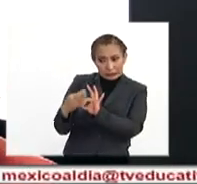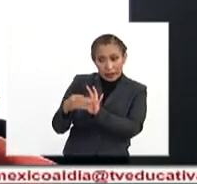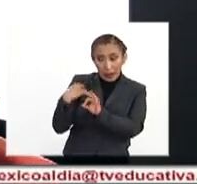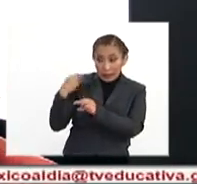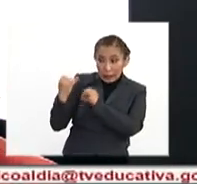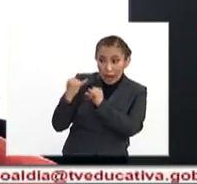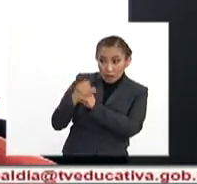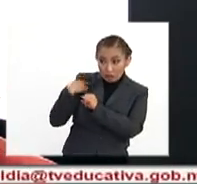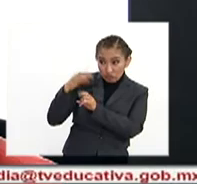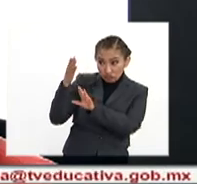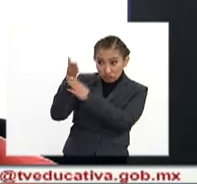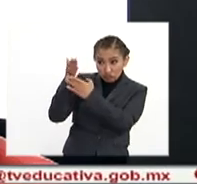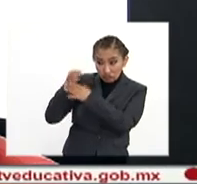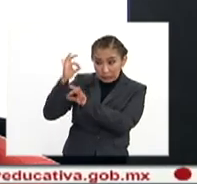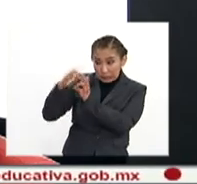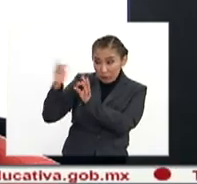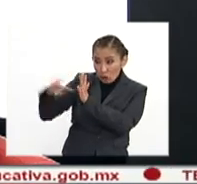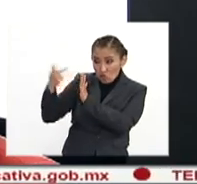mercado internacional, ¿no?